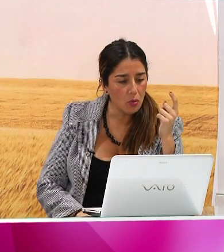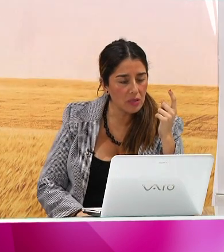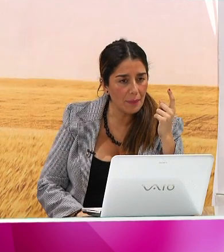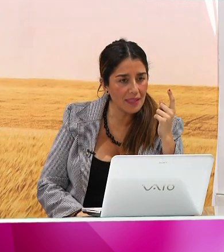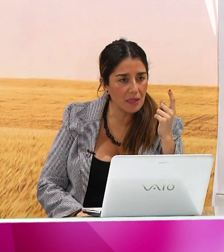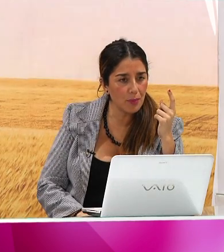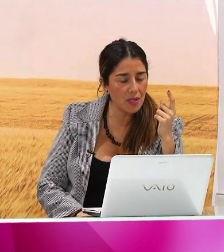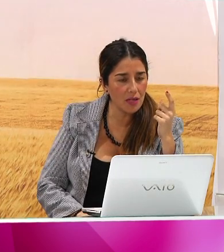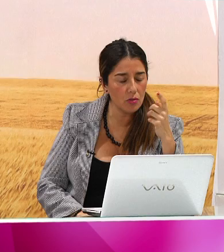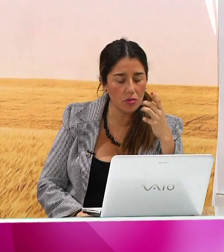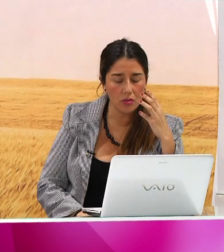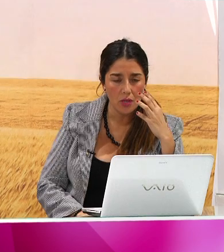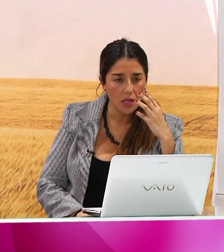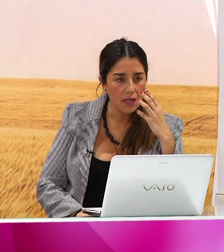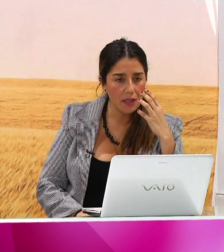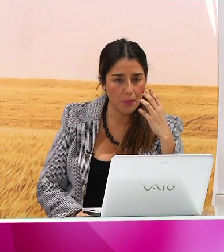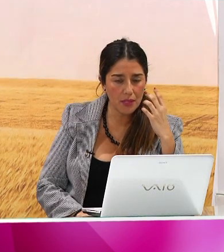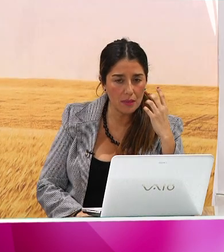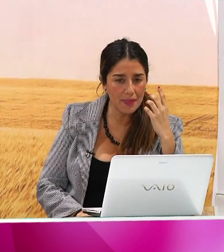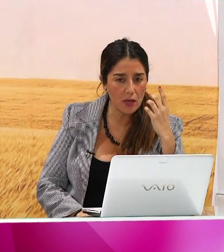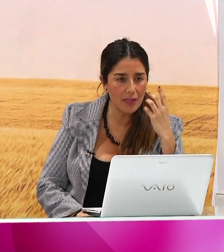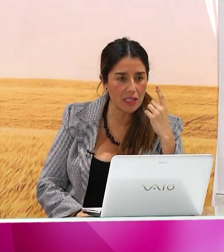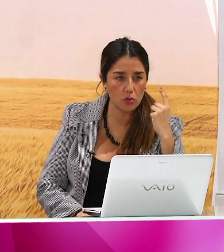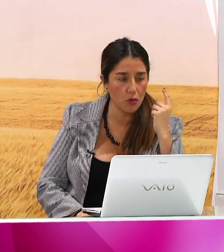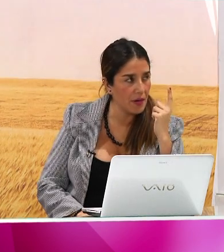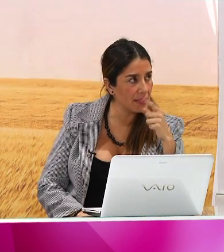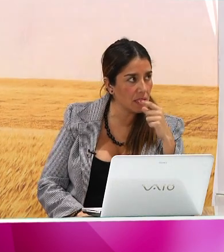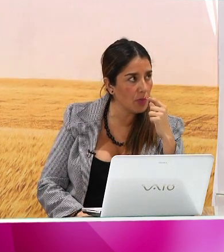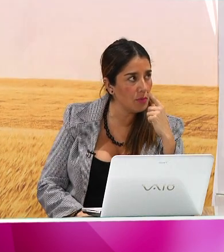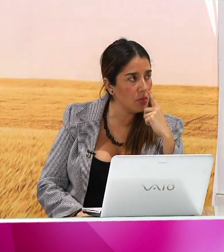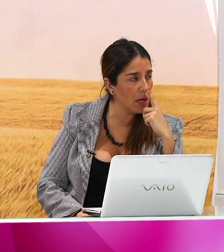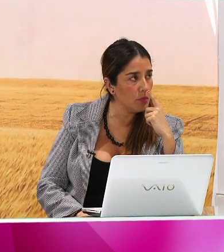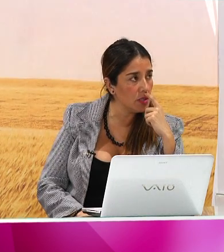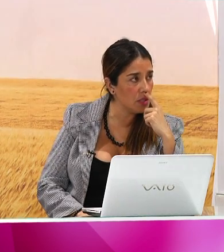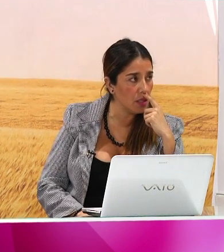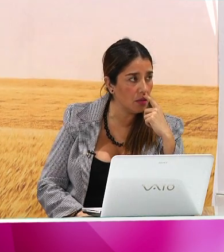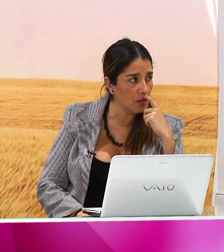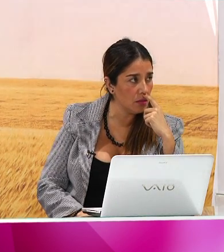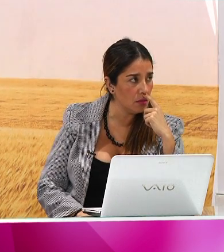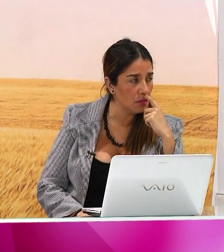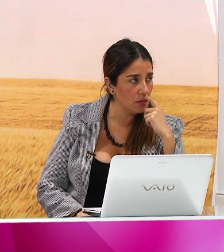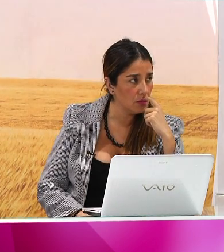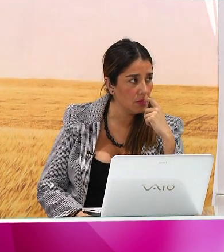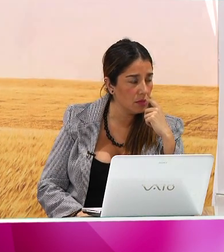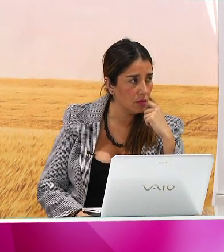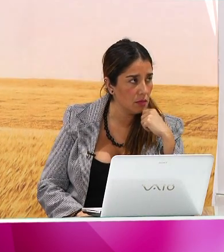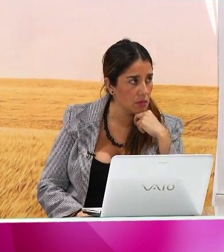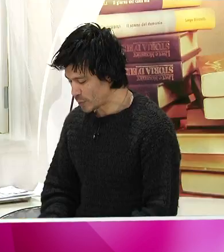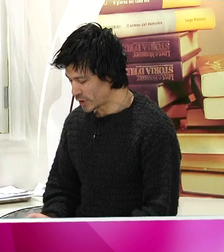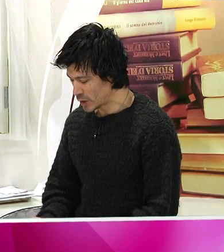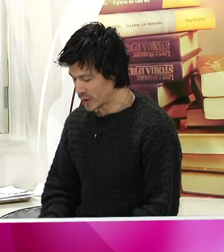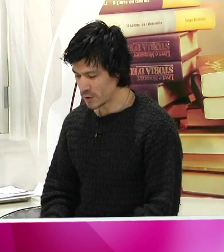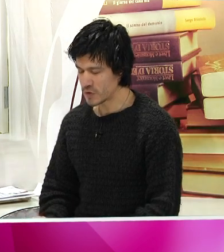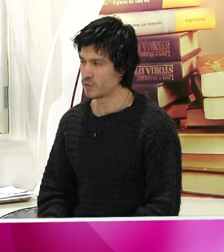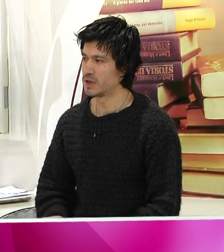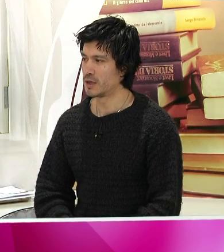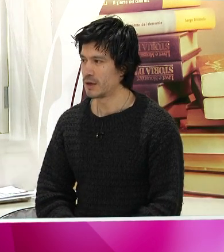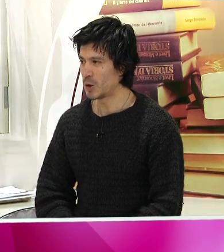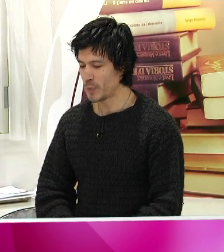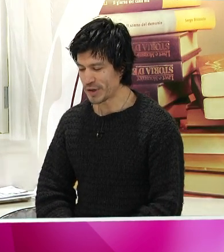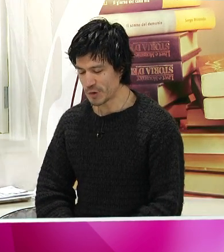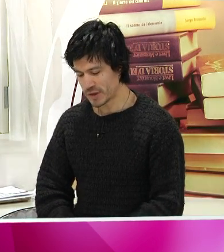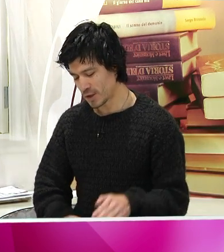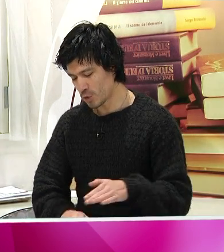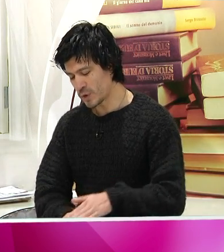violento justamente porque no, porque se empieza como a trastornar si está en un lugar muy chico? Lo que yo siempre digo en la